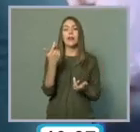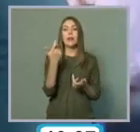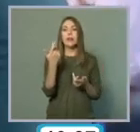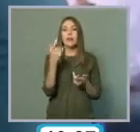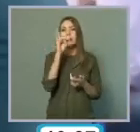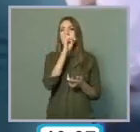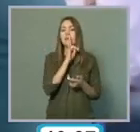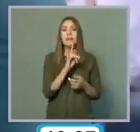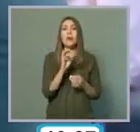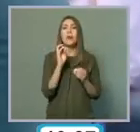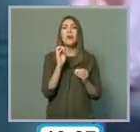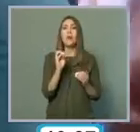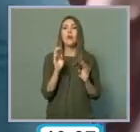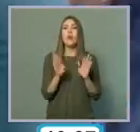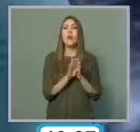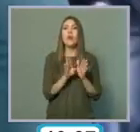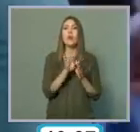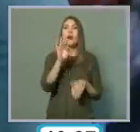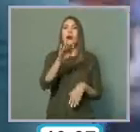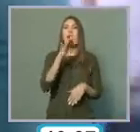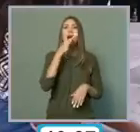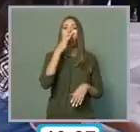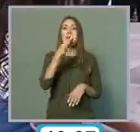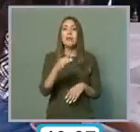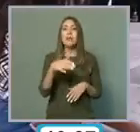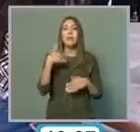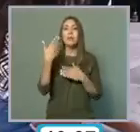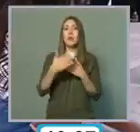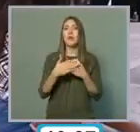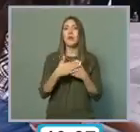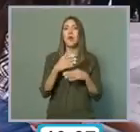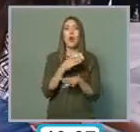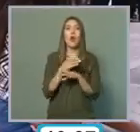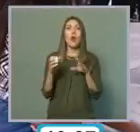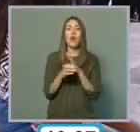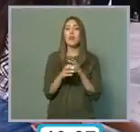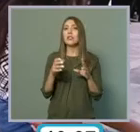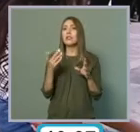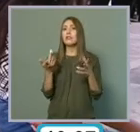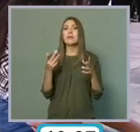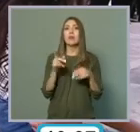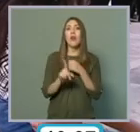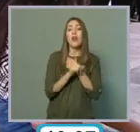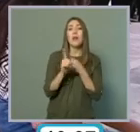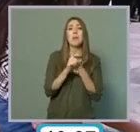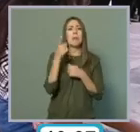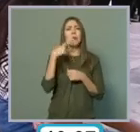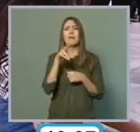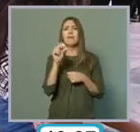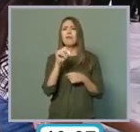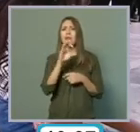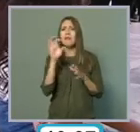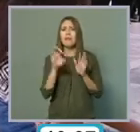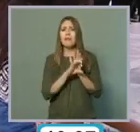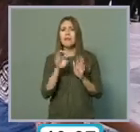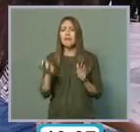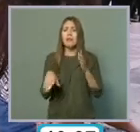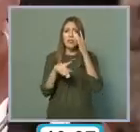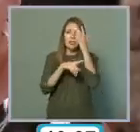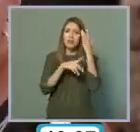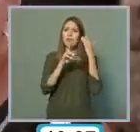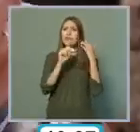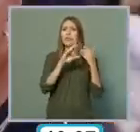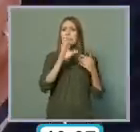nos alertan de cosas que no están sucediendo y que parecieran tener además el fin de provocarnos miedo, Sí, de claro. espantarnos, Eso ¿no? es